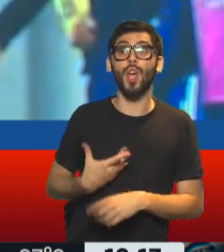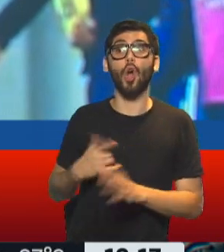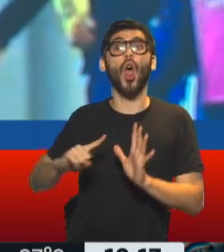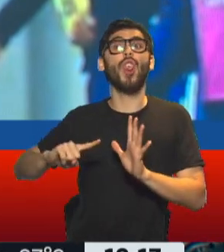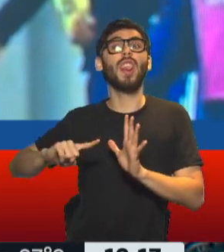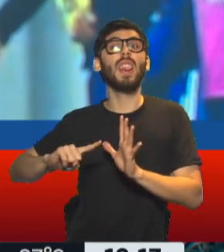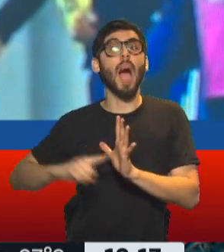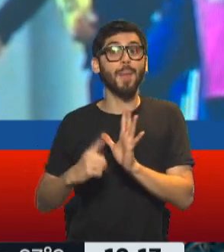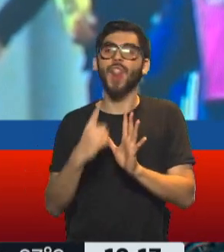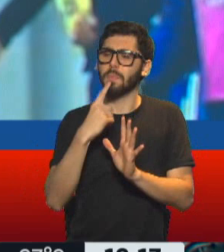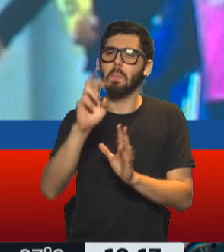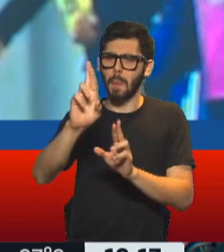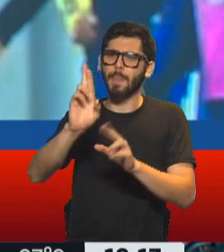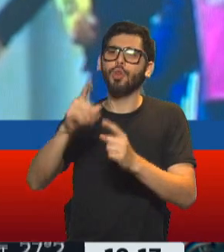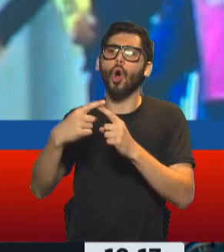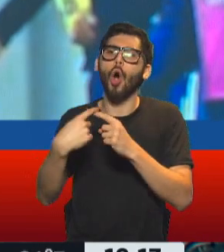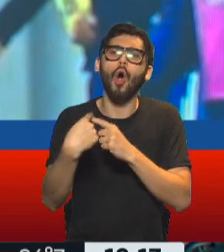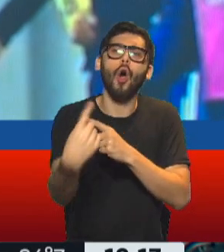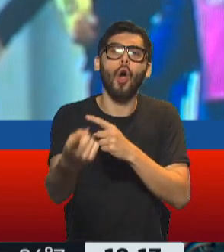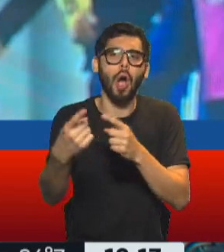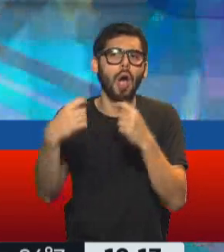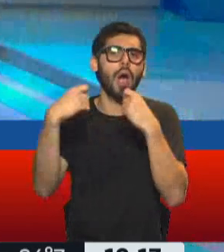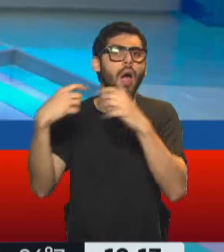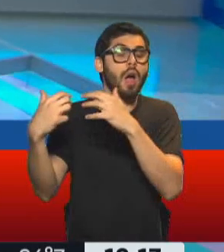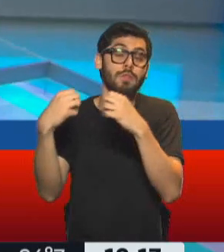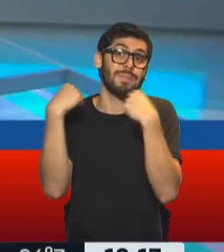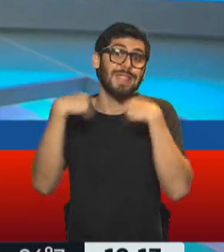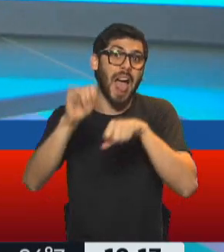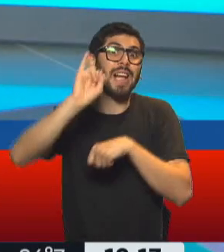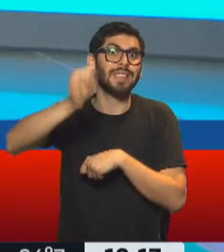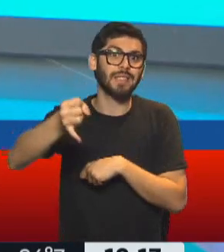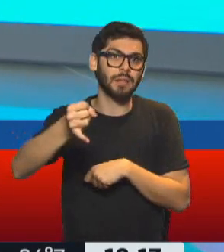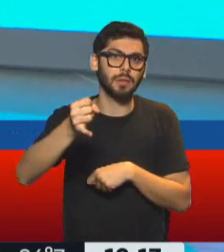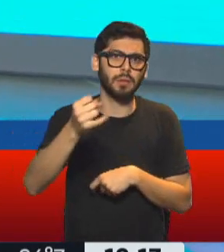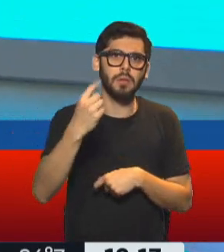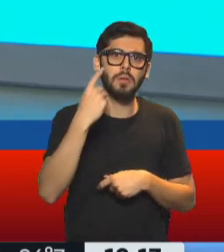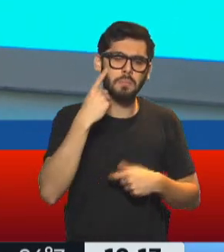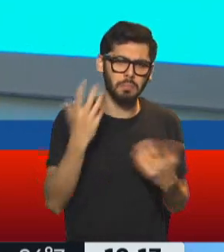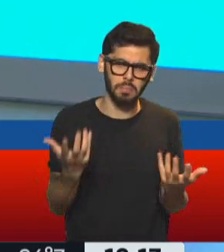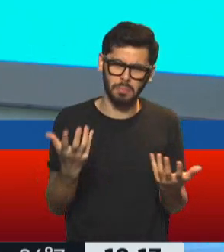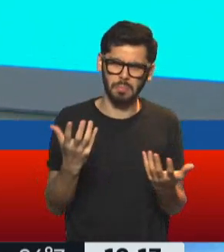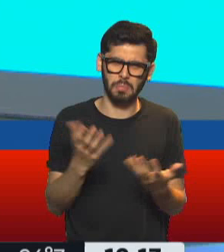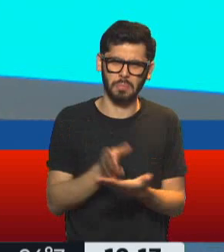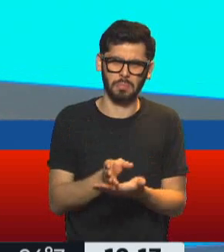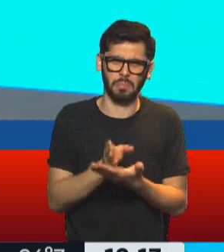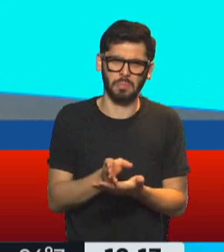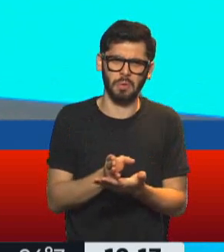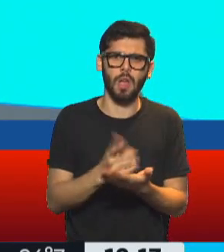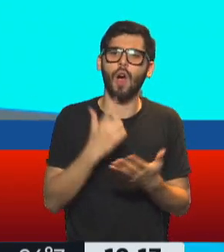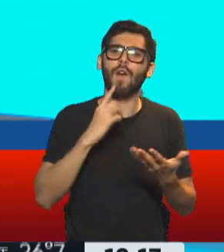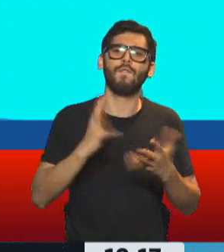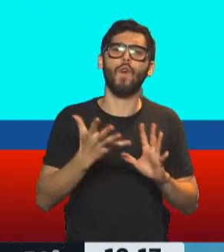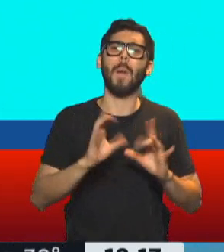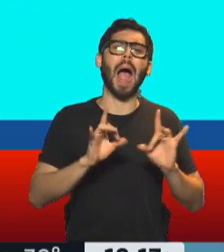Uh-huh. Entonces, aquí lo que quiero decir es, al australiano no es... Señores, en Australia se respeta todo,